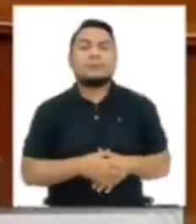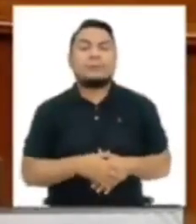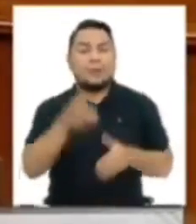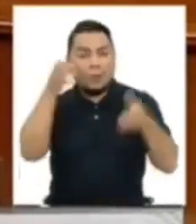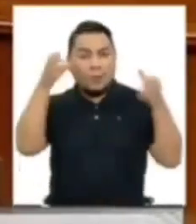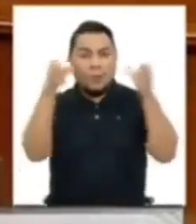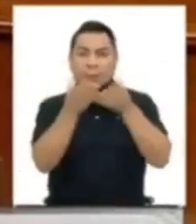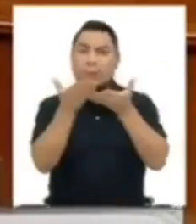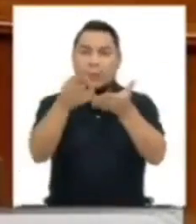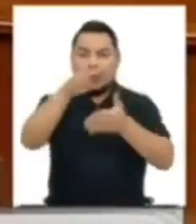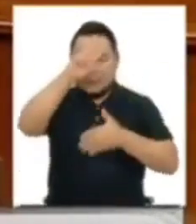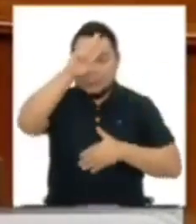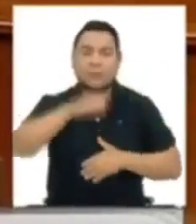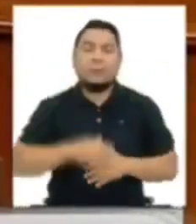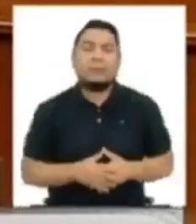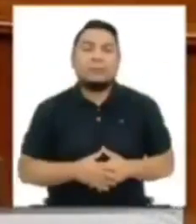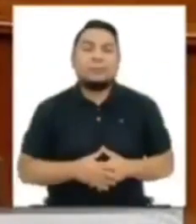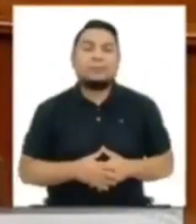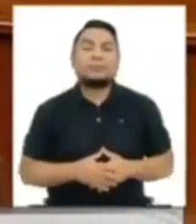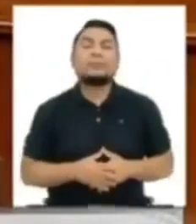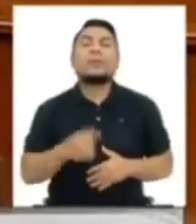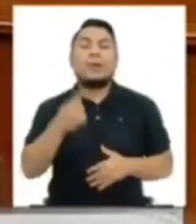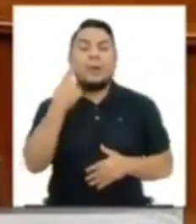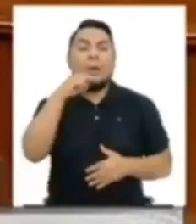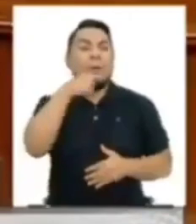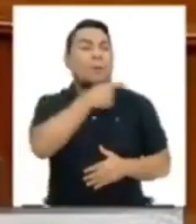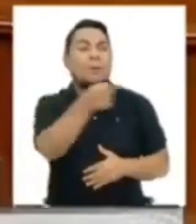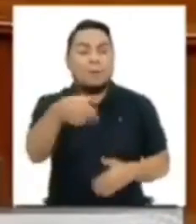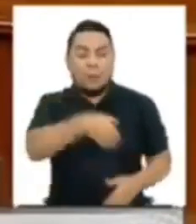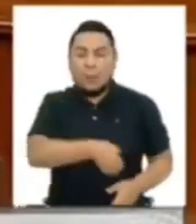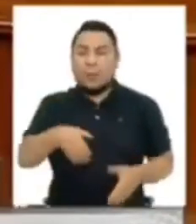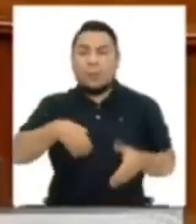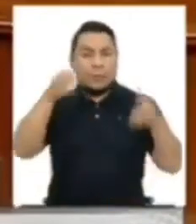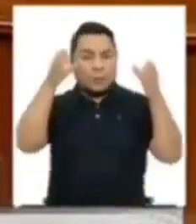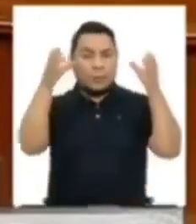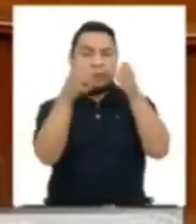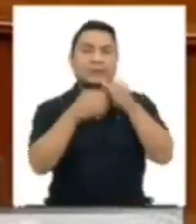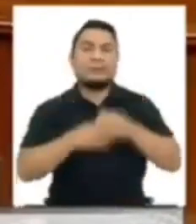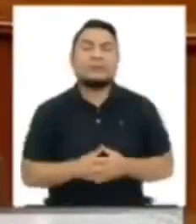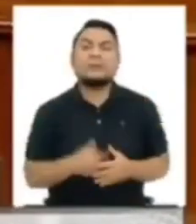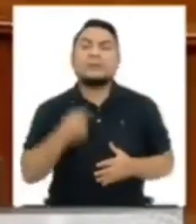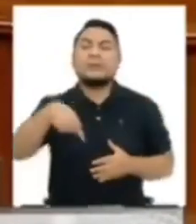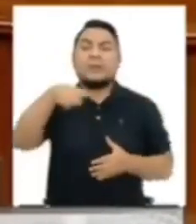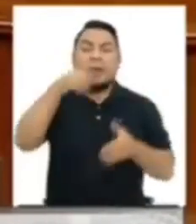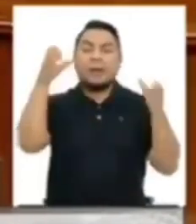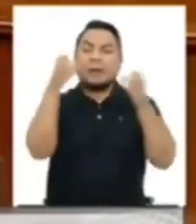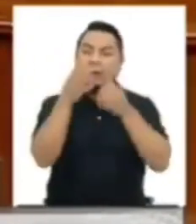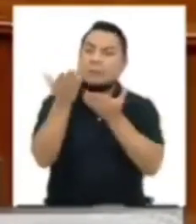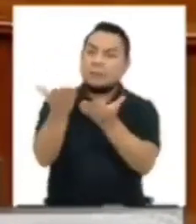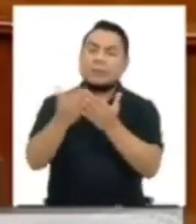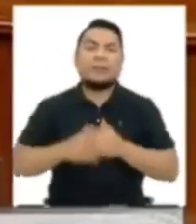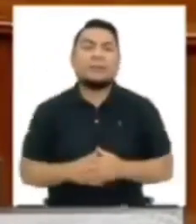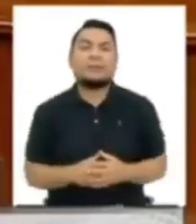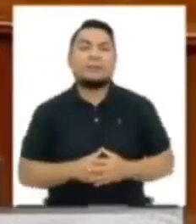del Congreso de la República, señores congresistas de la República,